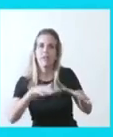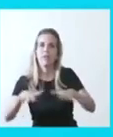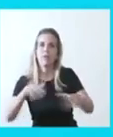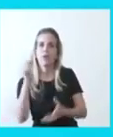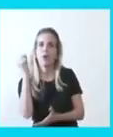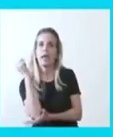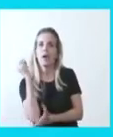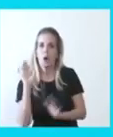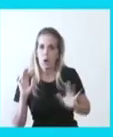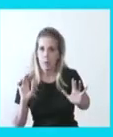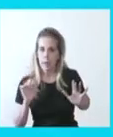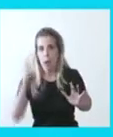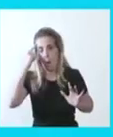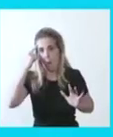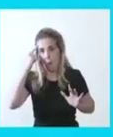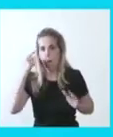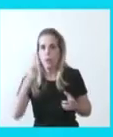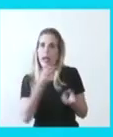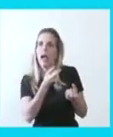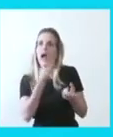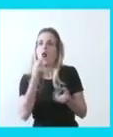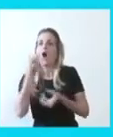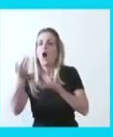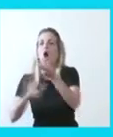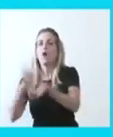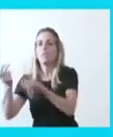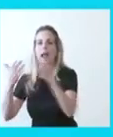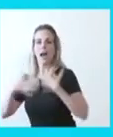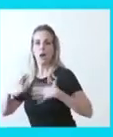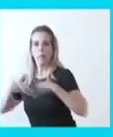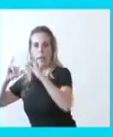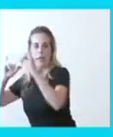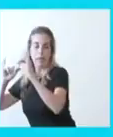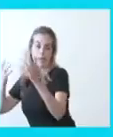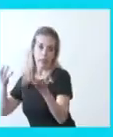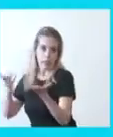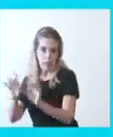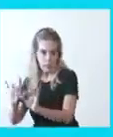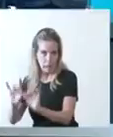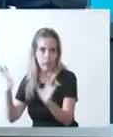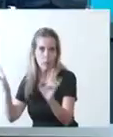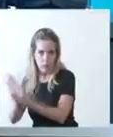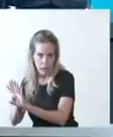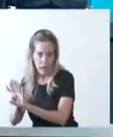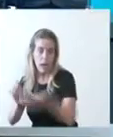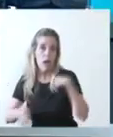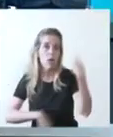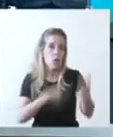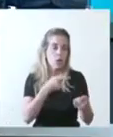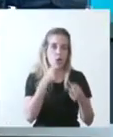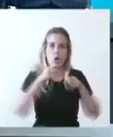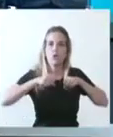Una cosa es el shopping y otra cosa es el negocio de cercanía. Una cosa es